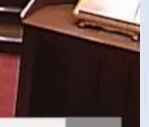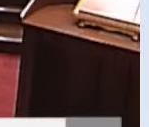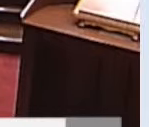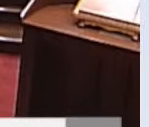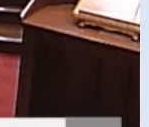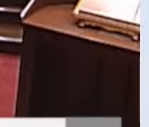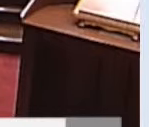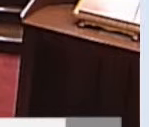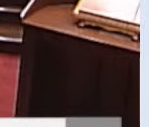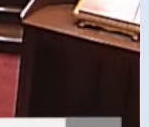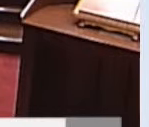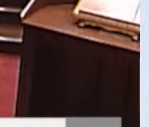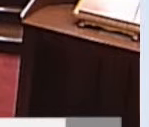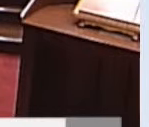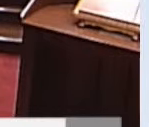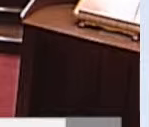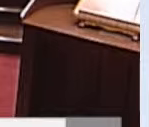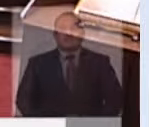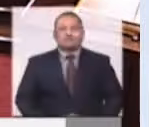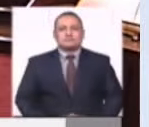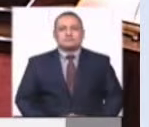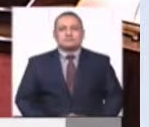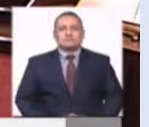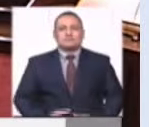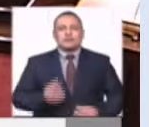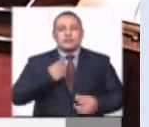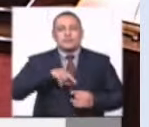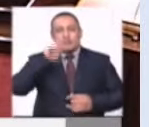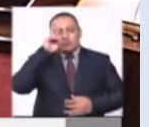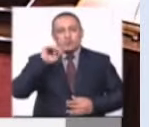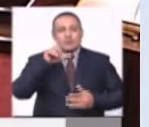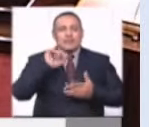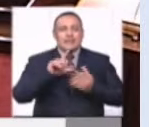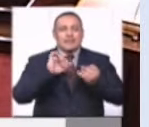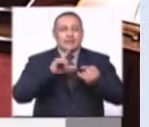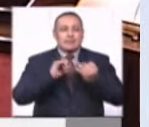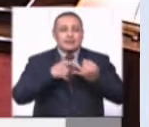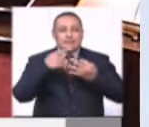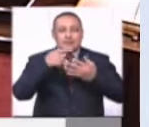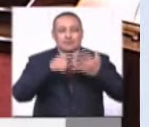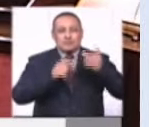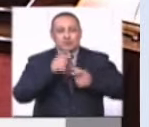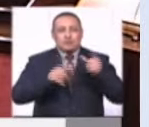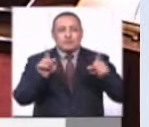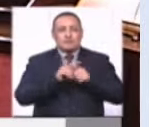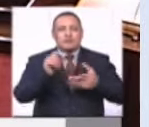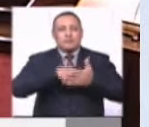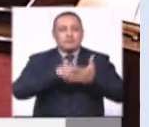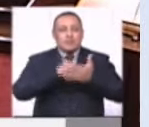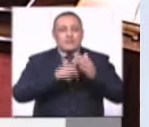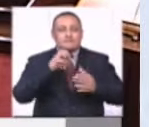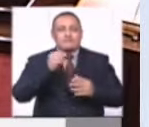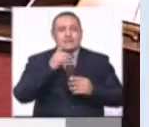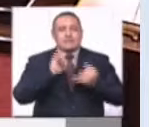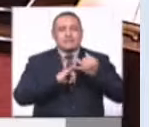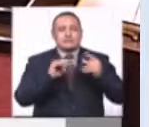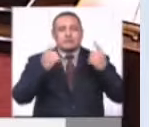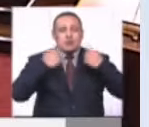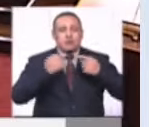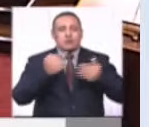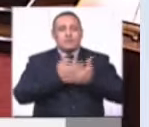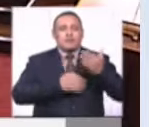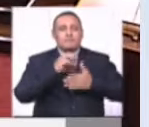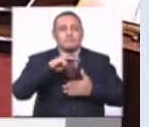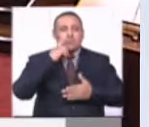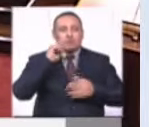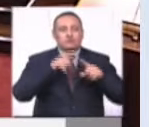y Taipe Coronado, del Grupo Parlamentario Perú Libre. Bermejo Rojas, Cutipa Cama, Echeverría Rodríguez, Paredes Piqué y Sánchez